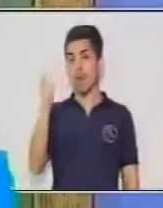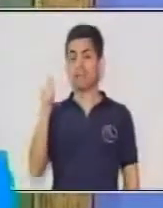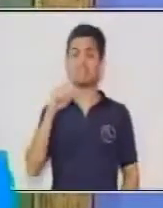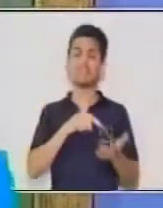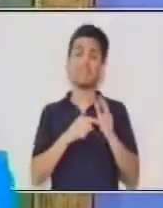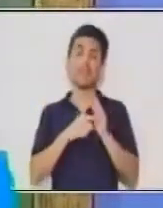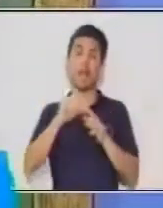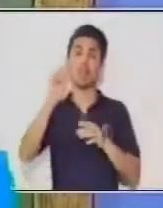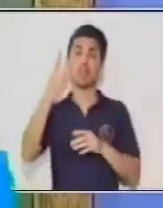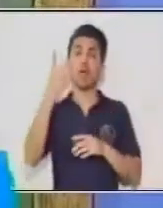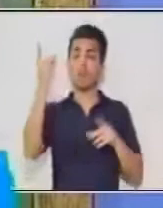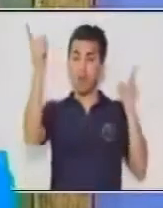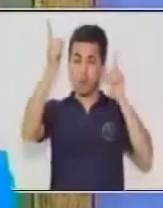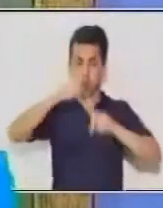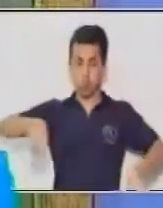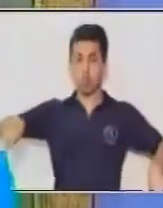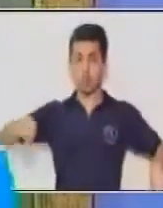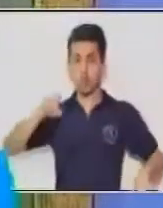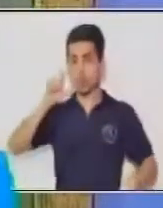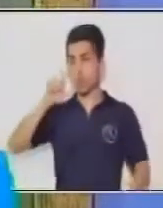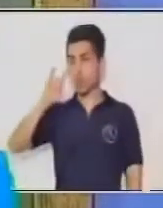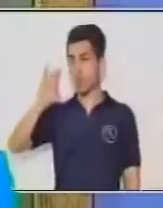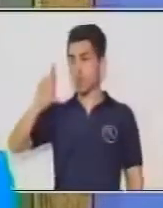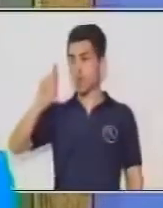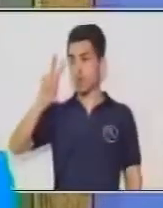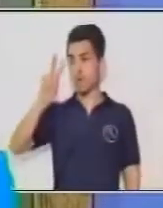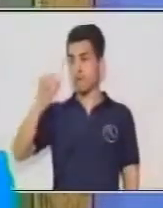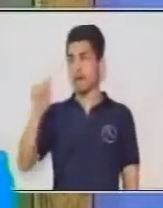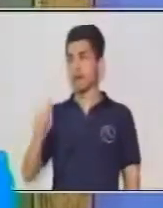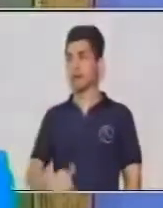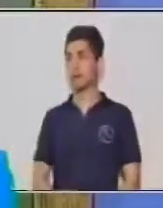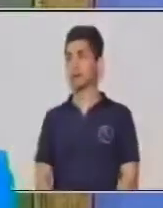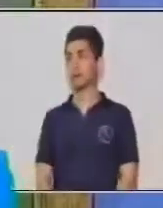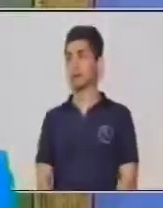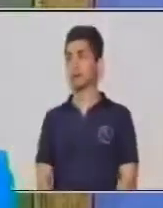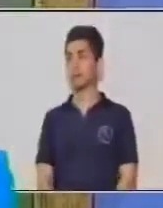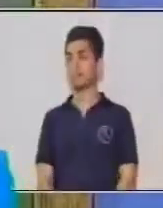nos va a quedar el otro valor acá.